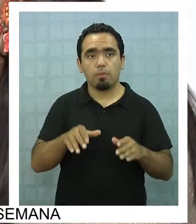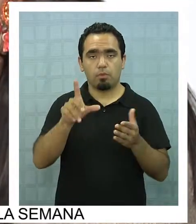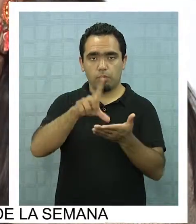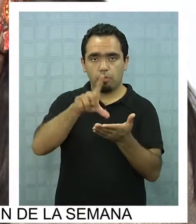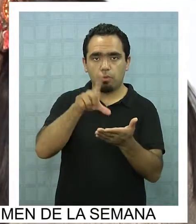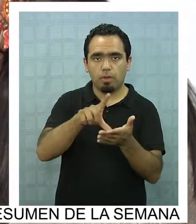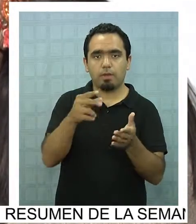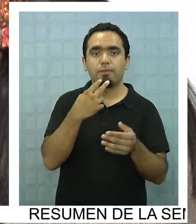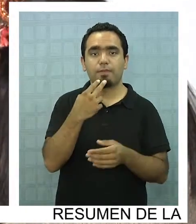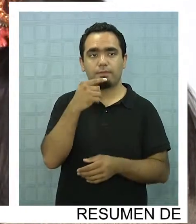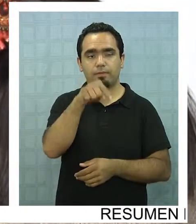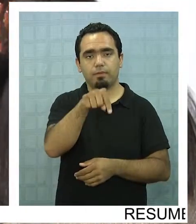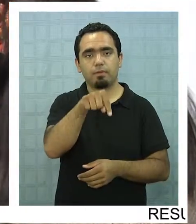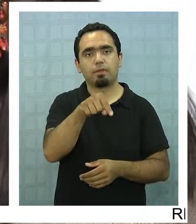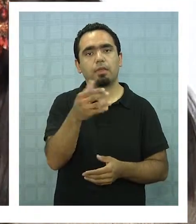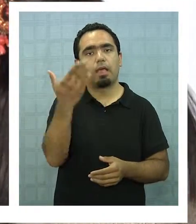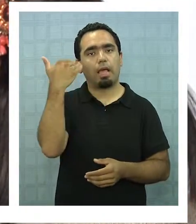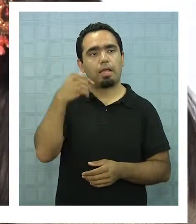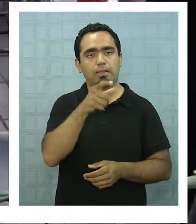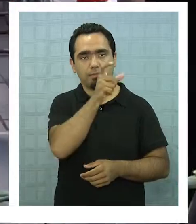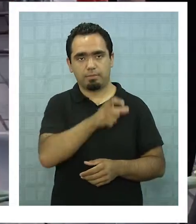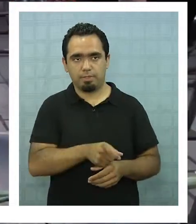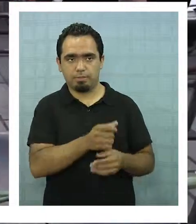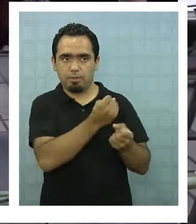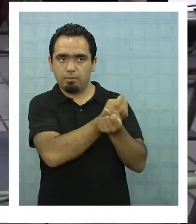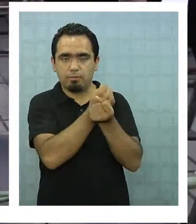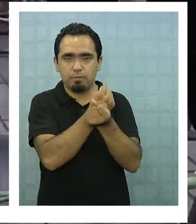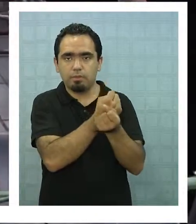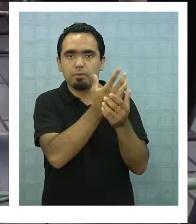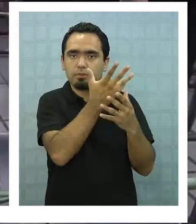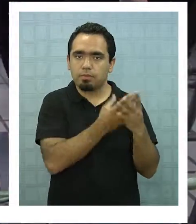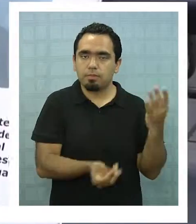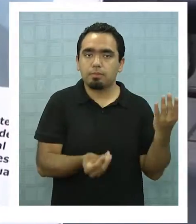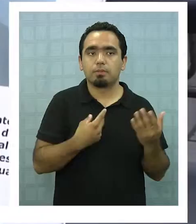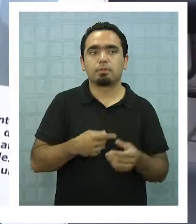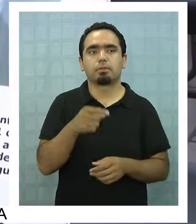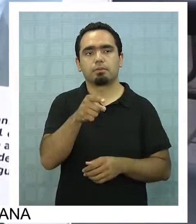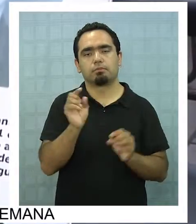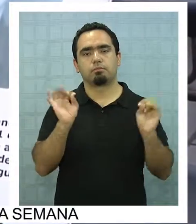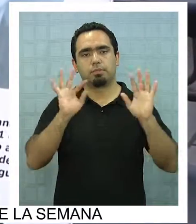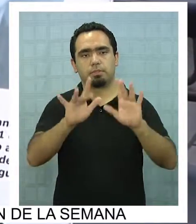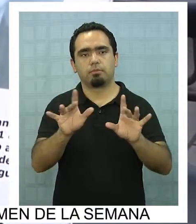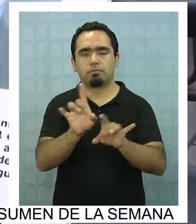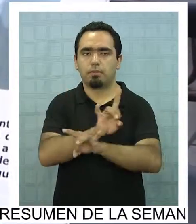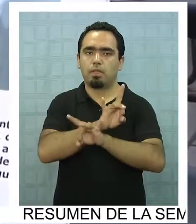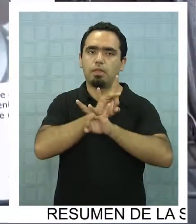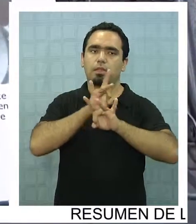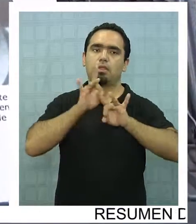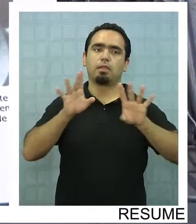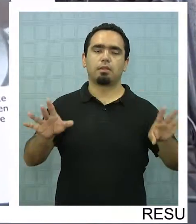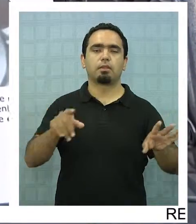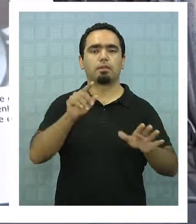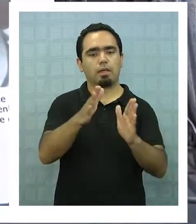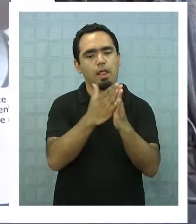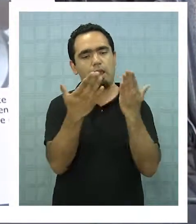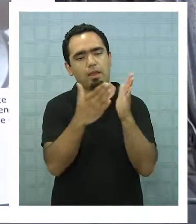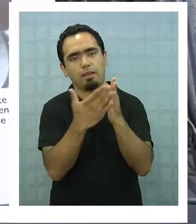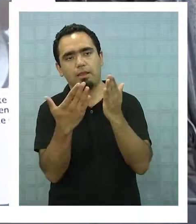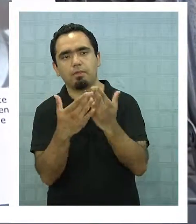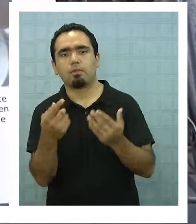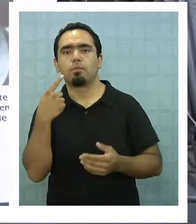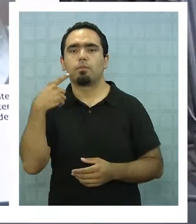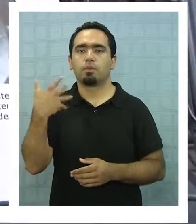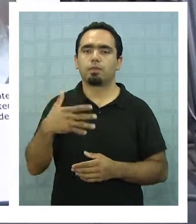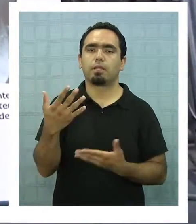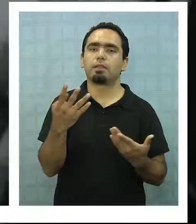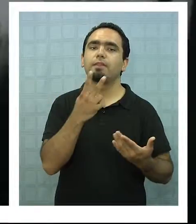escritor junto a la esposa y amigos del desaparecido se reunieron para destacar algunas partes del libro y de la vida de Freddy.